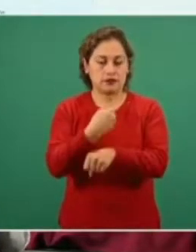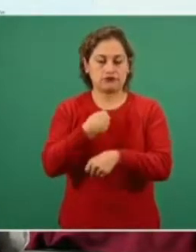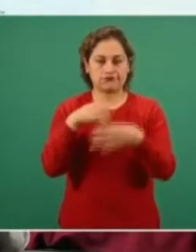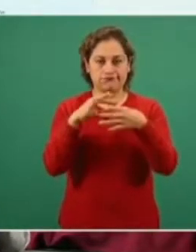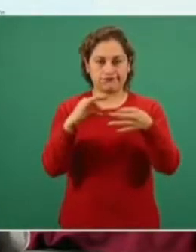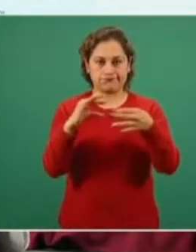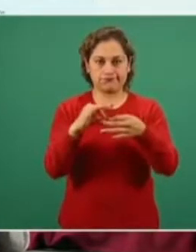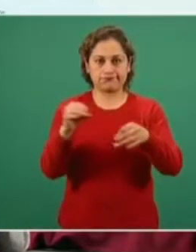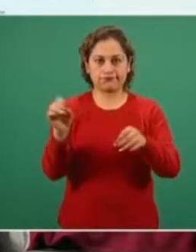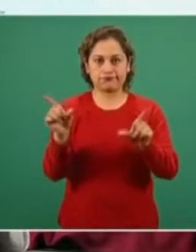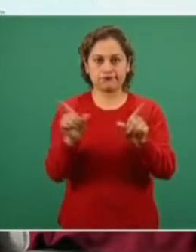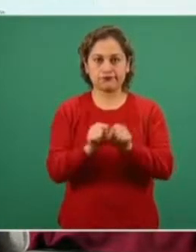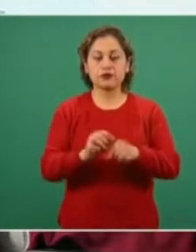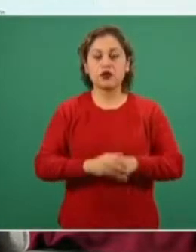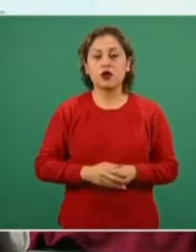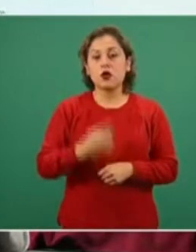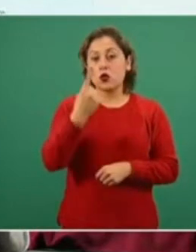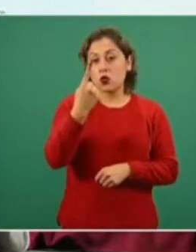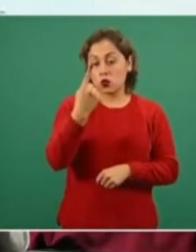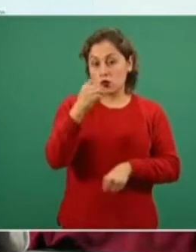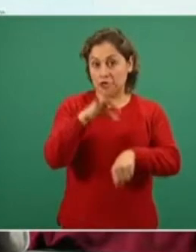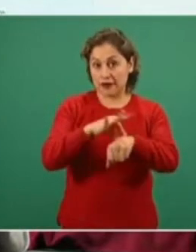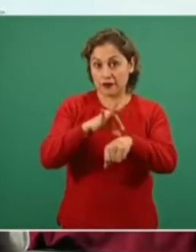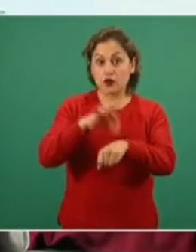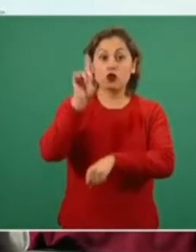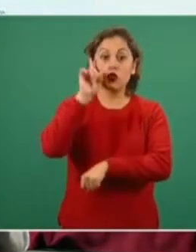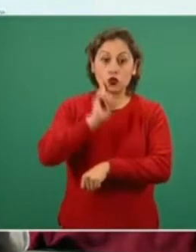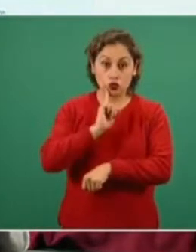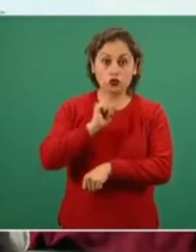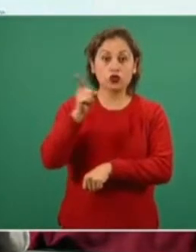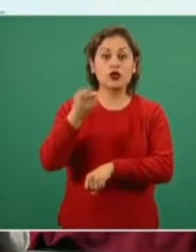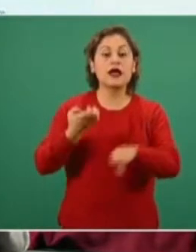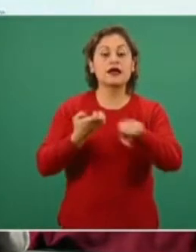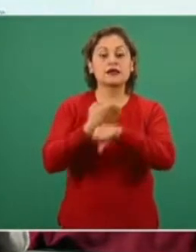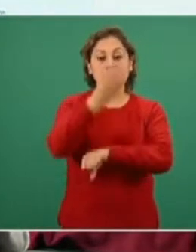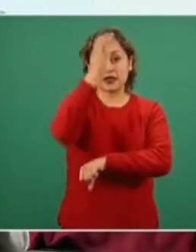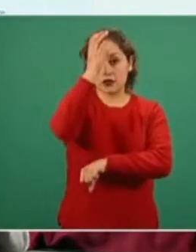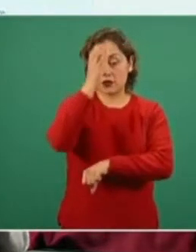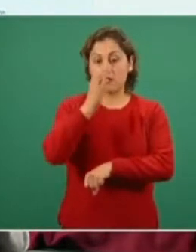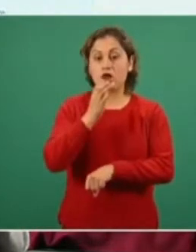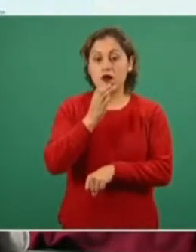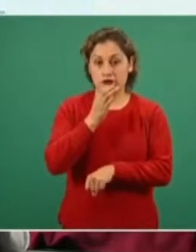una médica, una colega del estado de Coahuila,